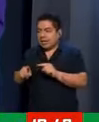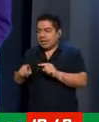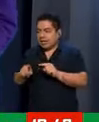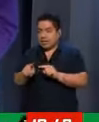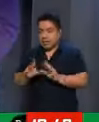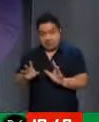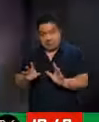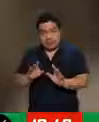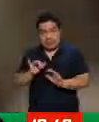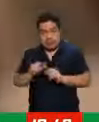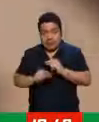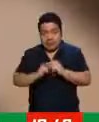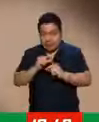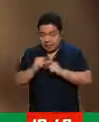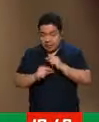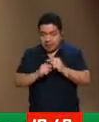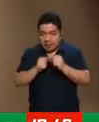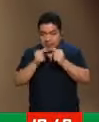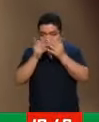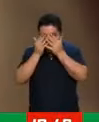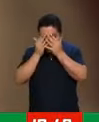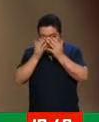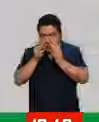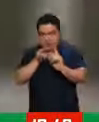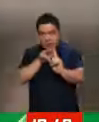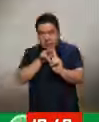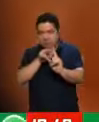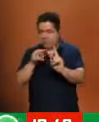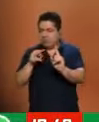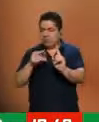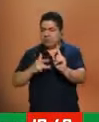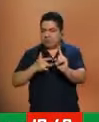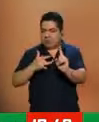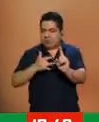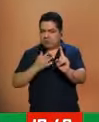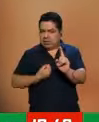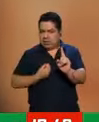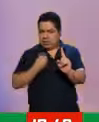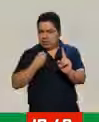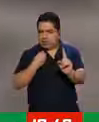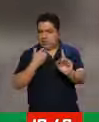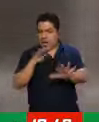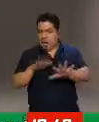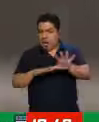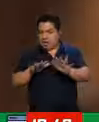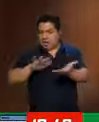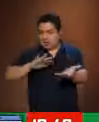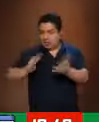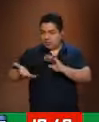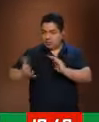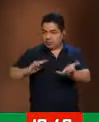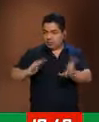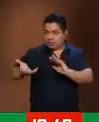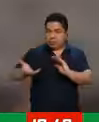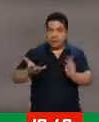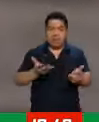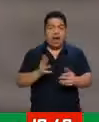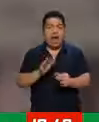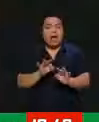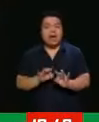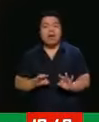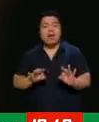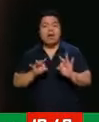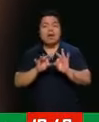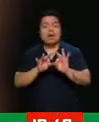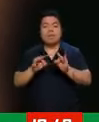diferentes que los hacen tener cosmovisiones de vida diferentes, incluso opuestas, para darse cuenta al final que lo que importa es el